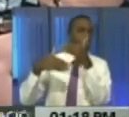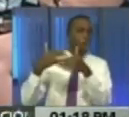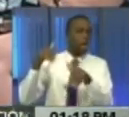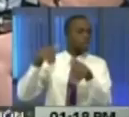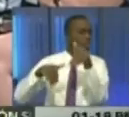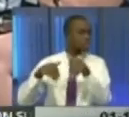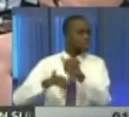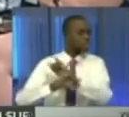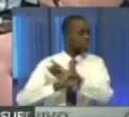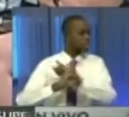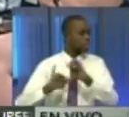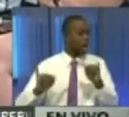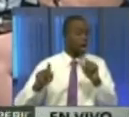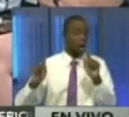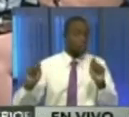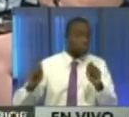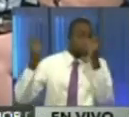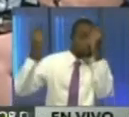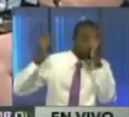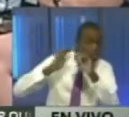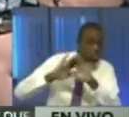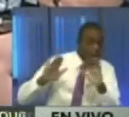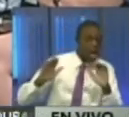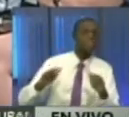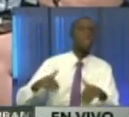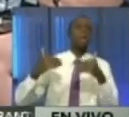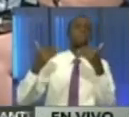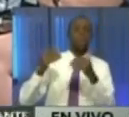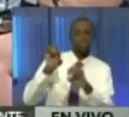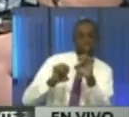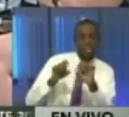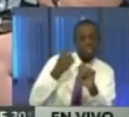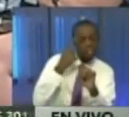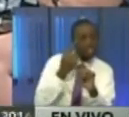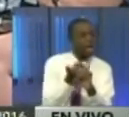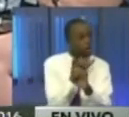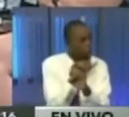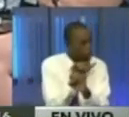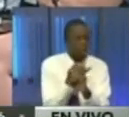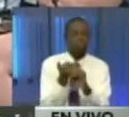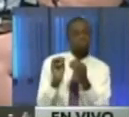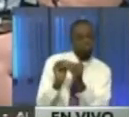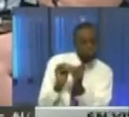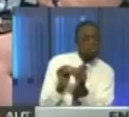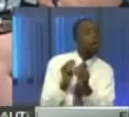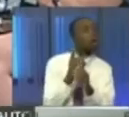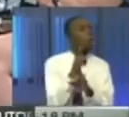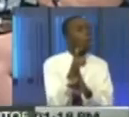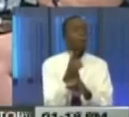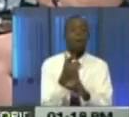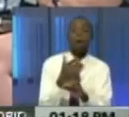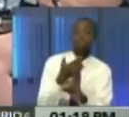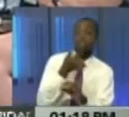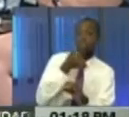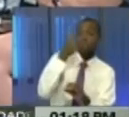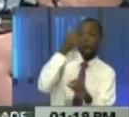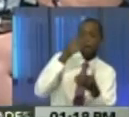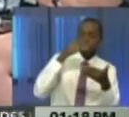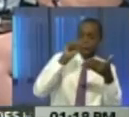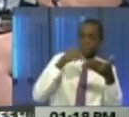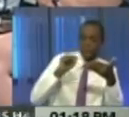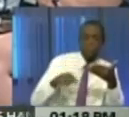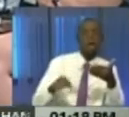saber también de una manera autocrítica qué hicimos bien, qué podemos reforzar, qué no hicimos tan bien, qué pudiéramos mejorar.